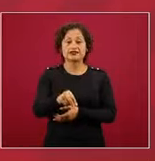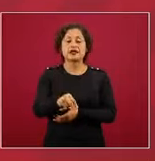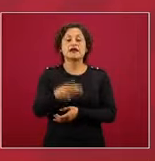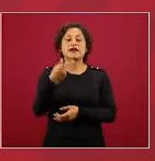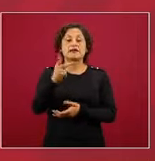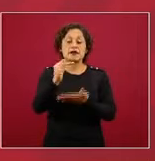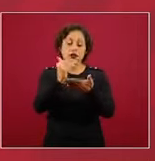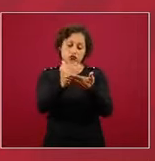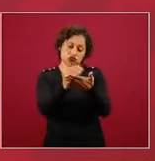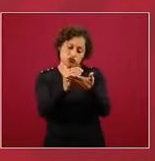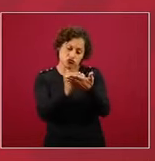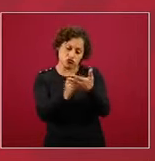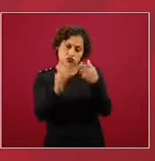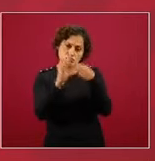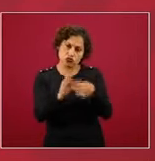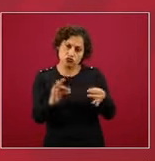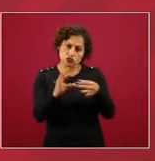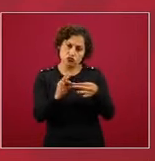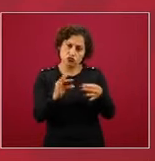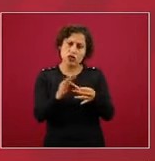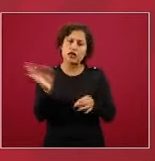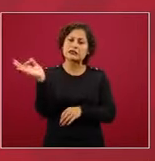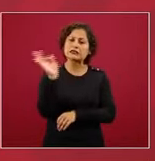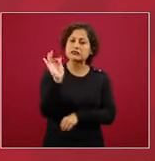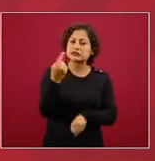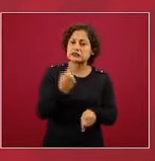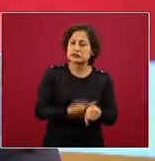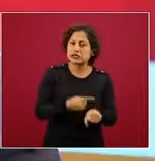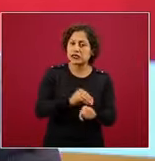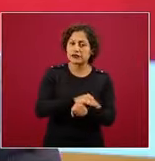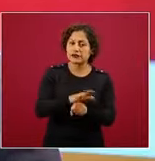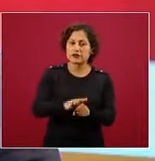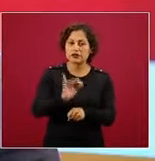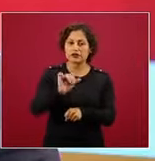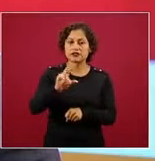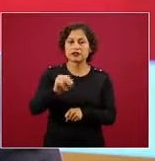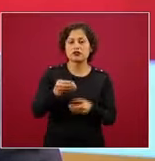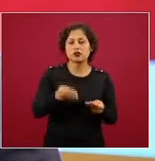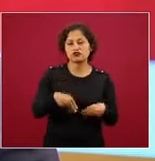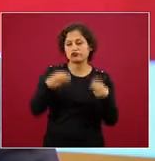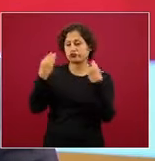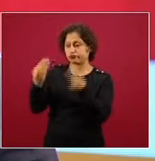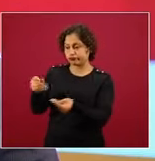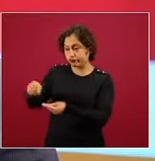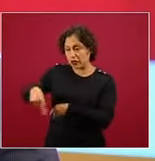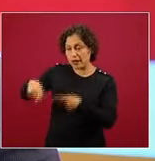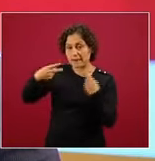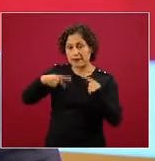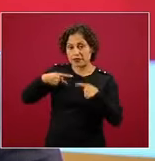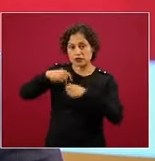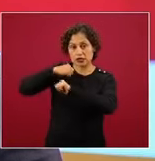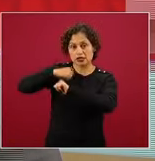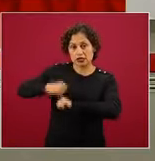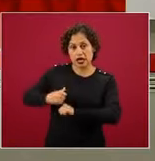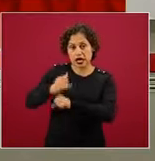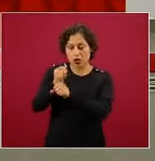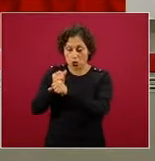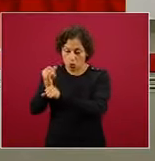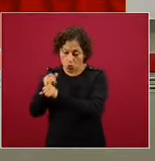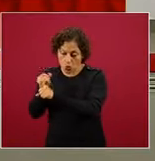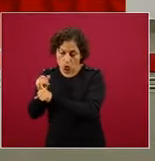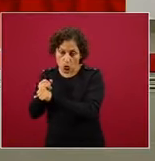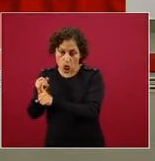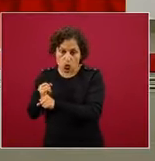precisamente a un proceso de dictaminación, es decir, no se dejan estos por fuera, pasan a un proceso de dictaminación, son dictaminaciones que se llevan a